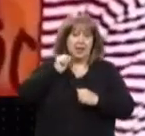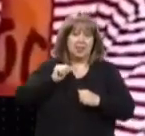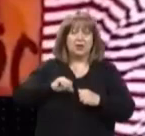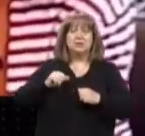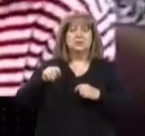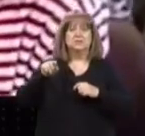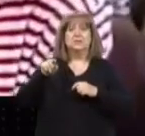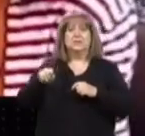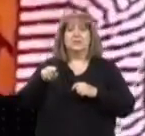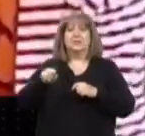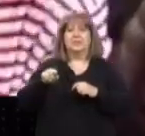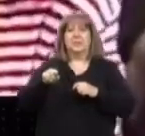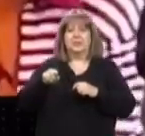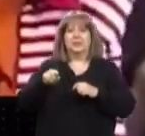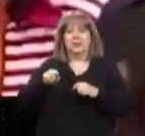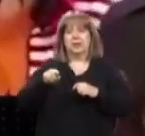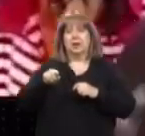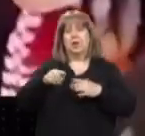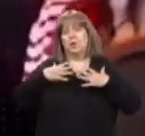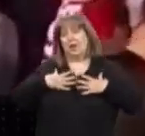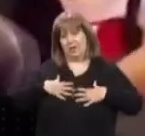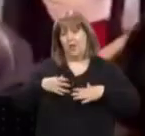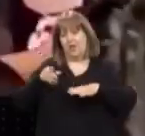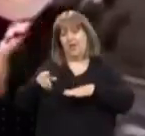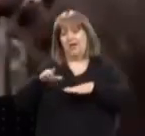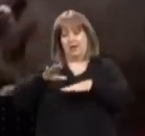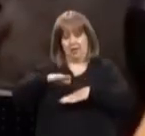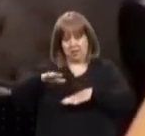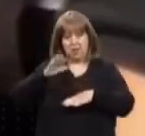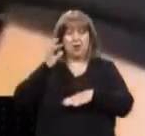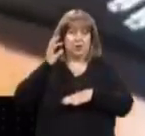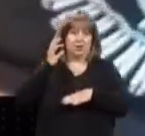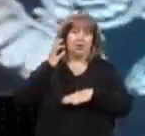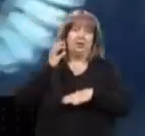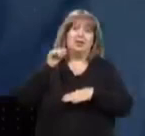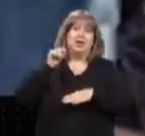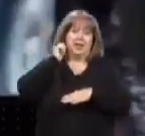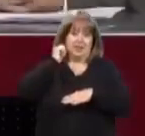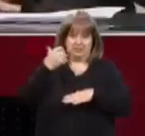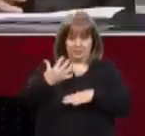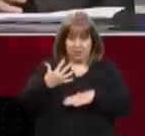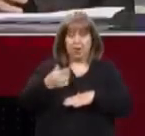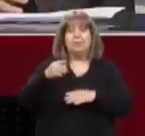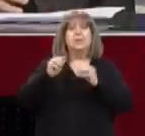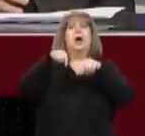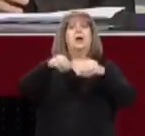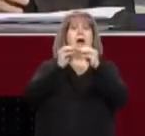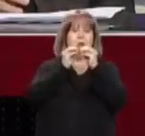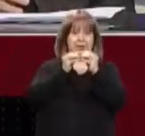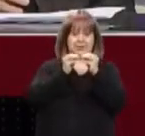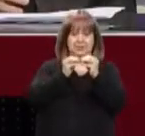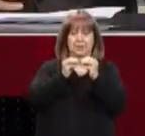las características, ¿no?, que tenía el cuerpito de Lucio. Se está llevando adelante el juicio, como ustedes decían, y